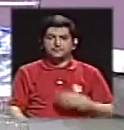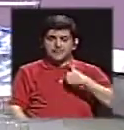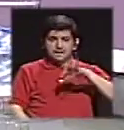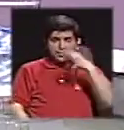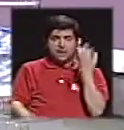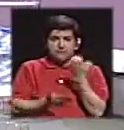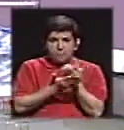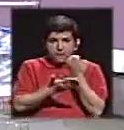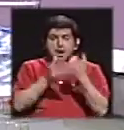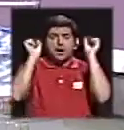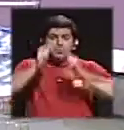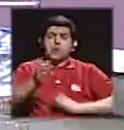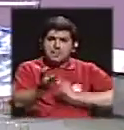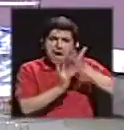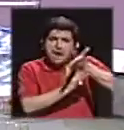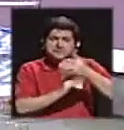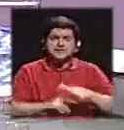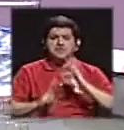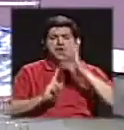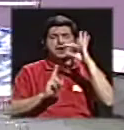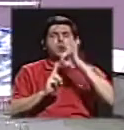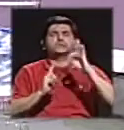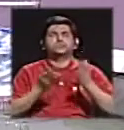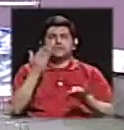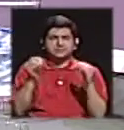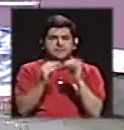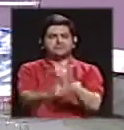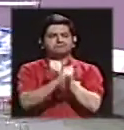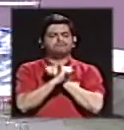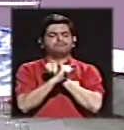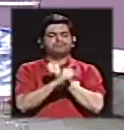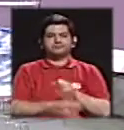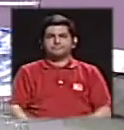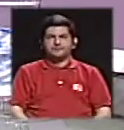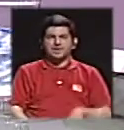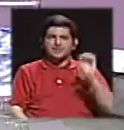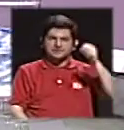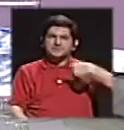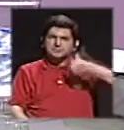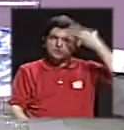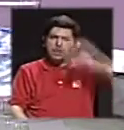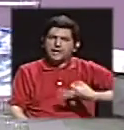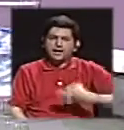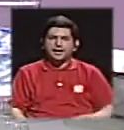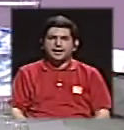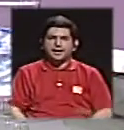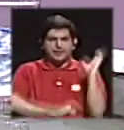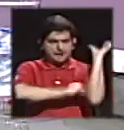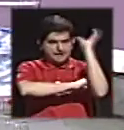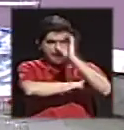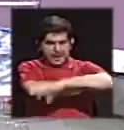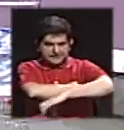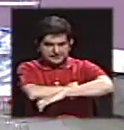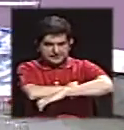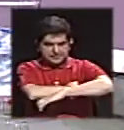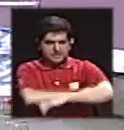medios económicos se puede acceder a opciones muchísimo más seguras. Lo que sí creo es que la